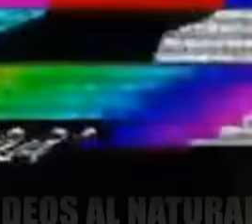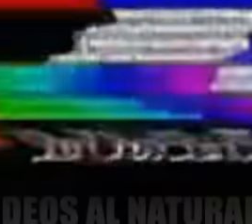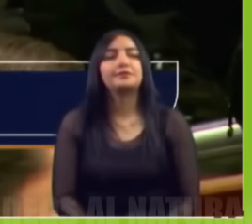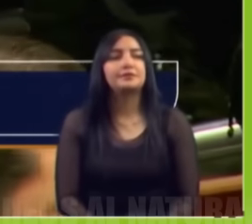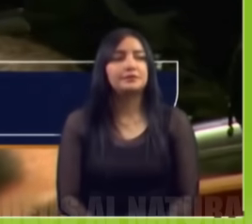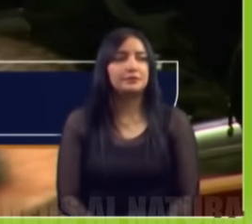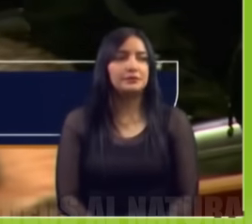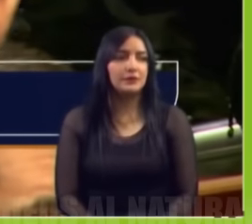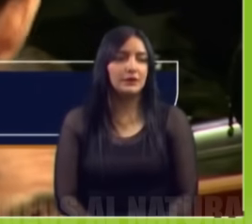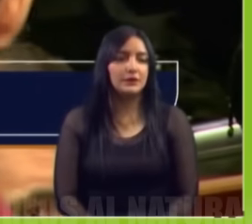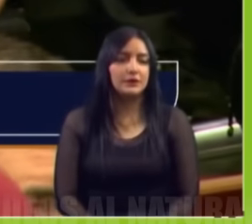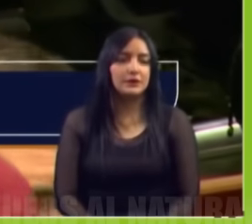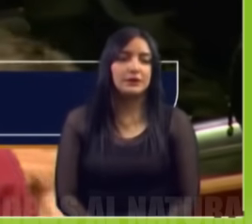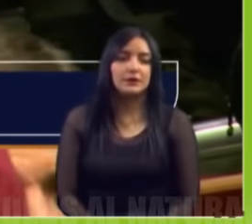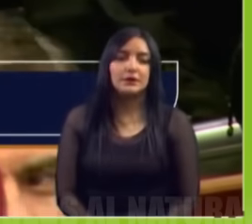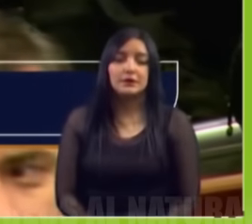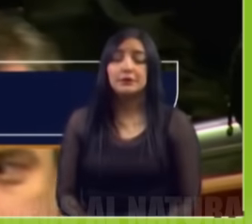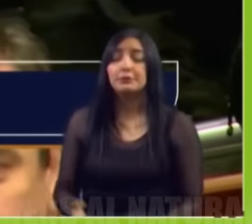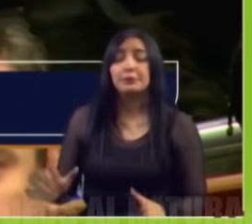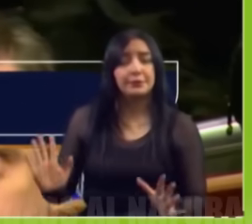ayer. Bueno,